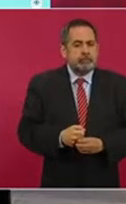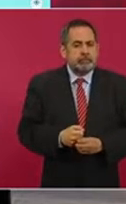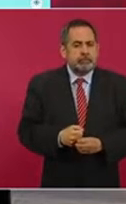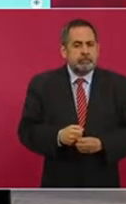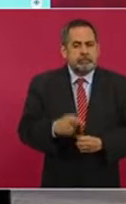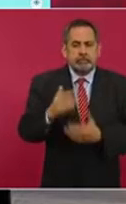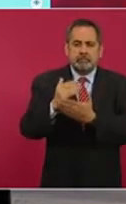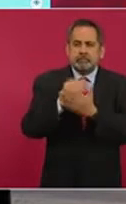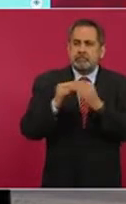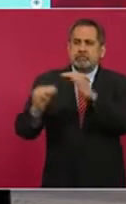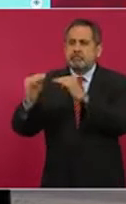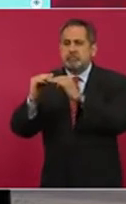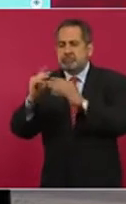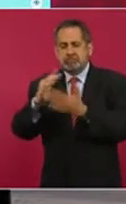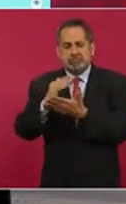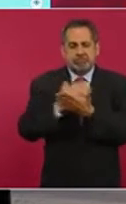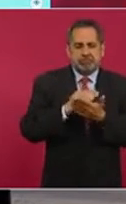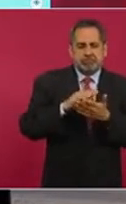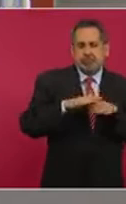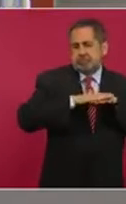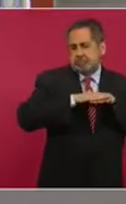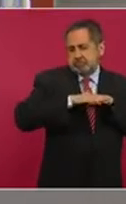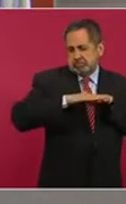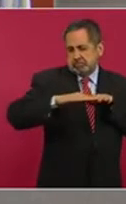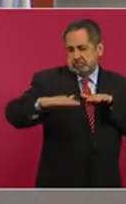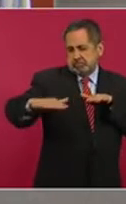Hay menos sierra alta.